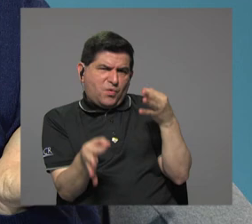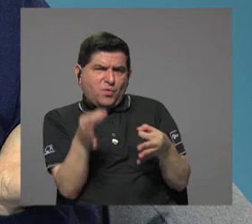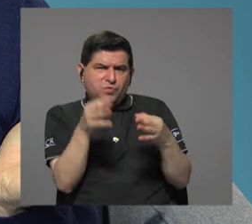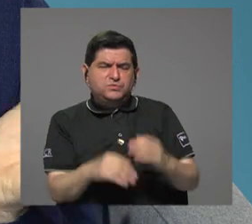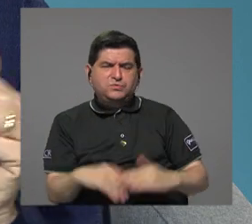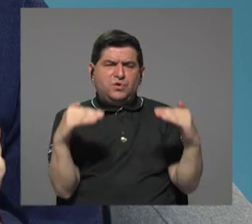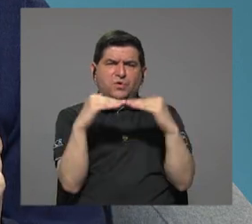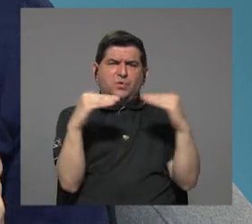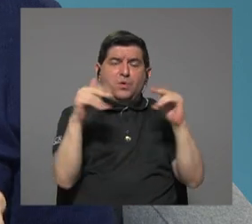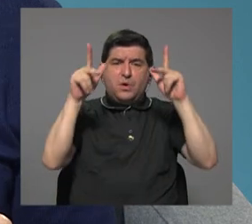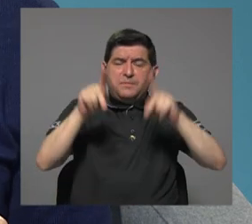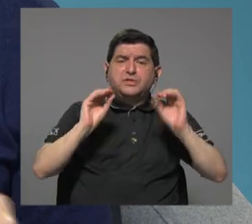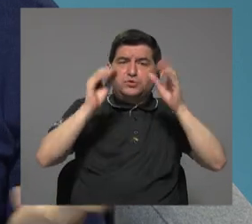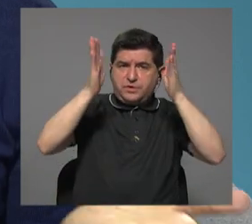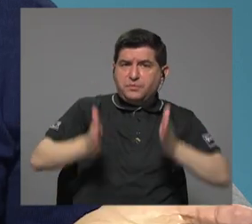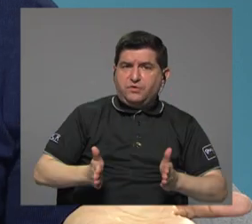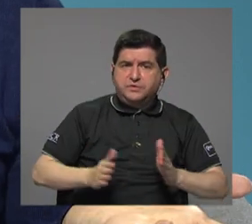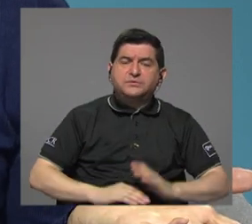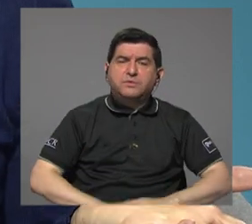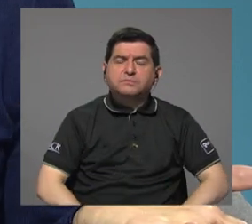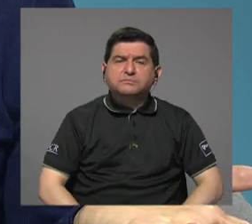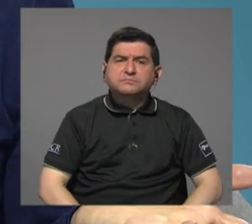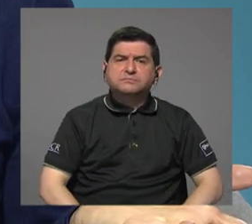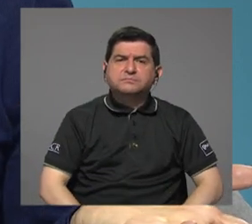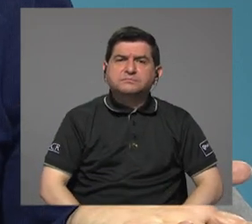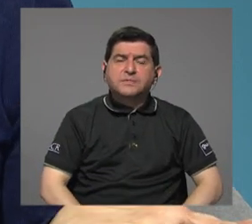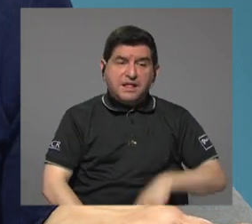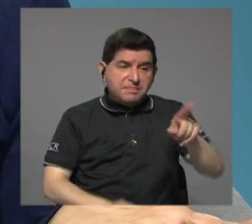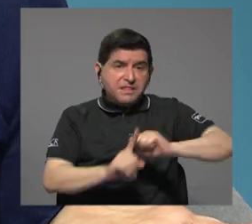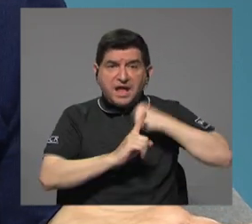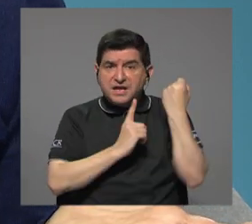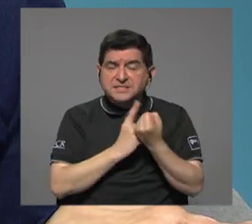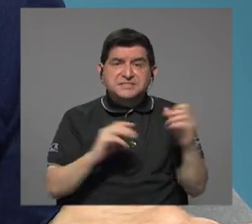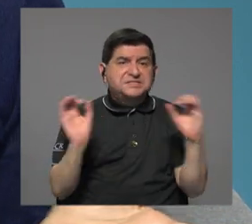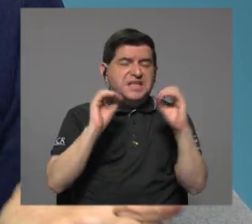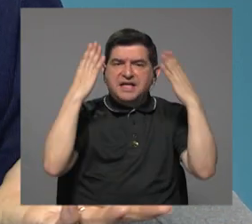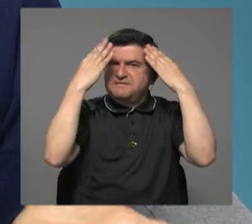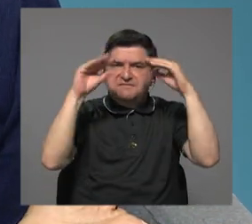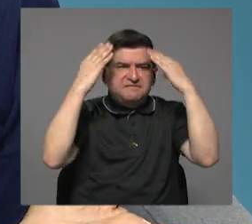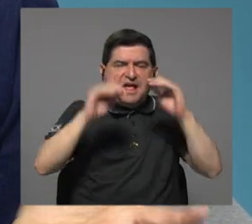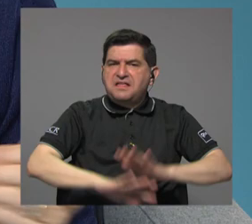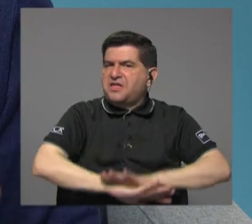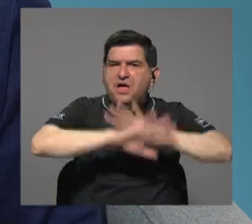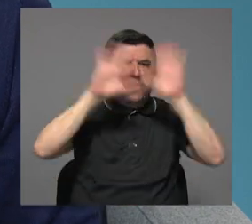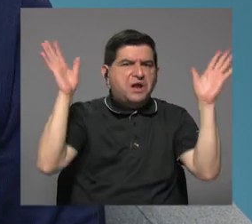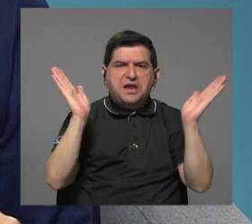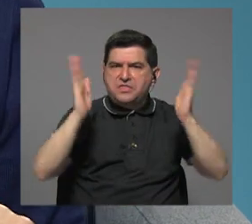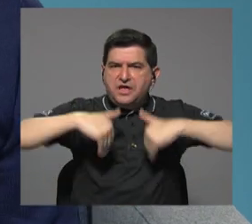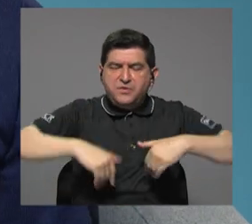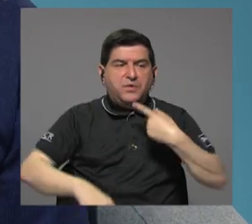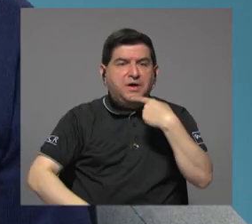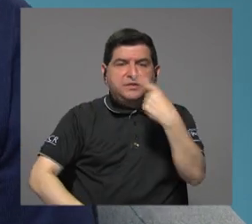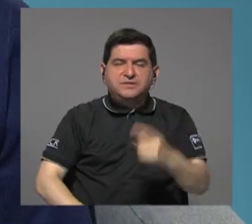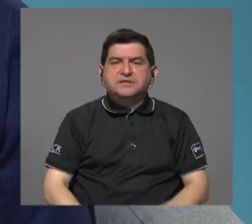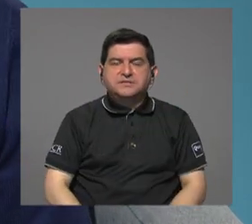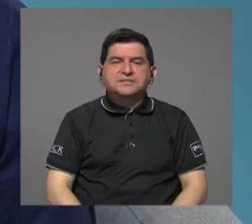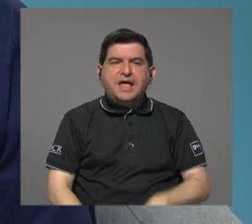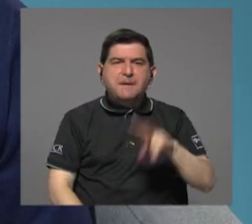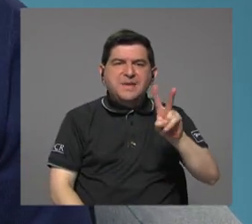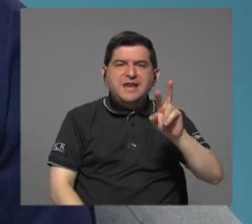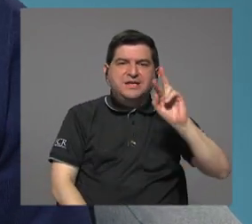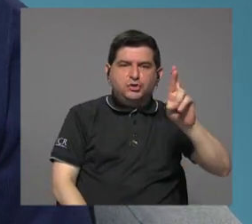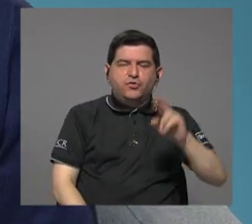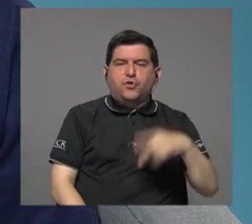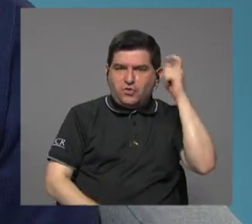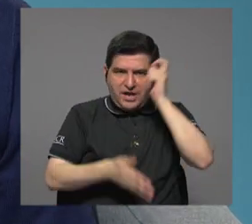compensatorio para una persona educadora y de eso no hay ninguna información ni claridad eso está diciendo binicio rojas que